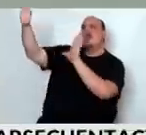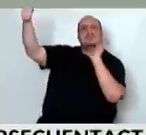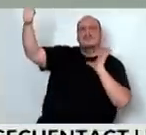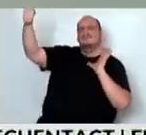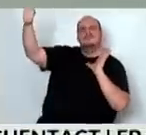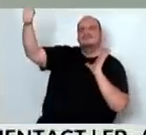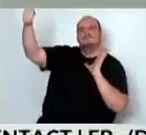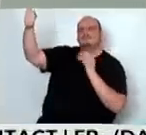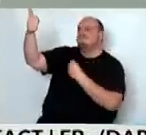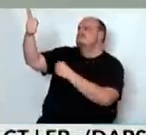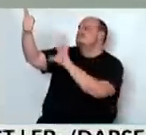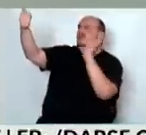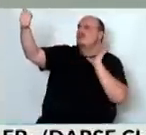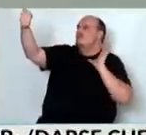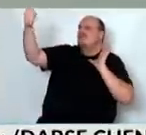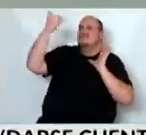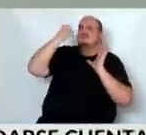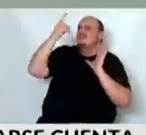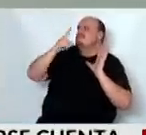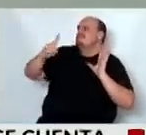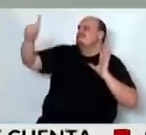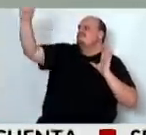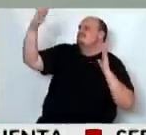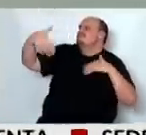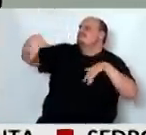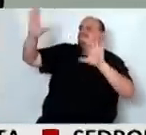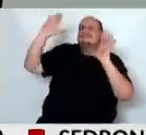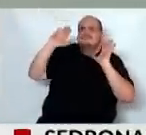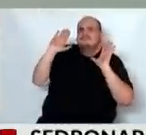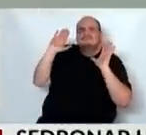Suelto a los seres que no están más en este plano y los dejo elevar